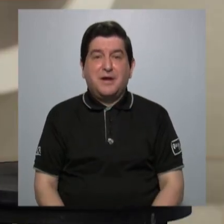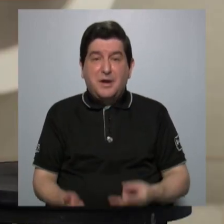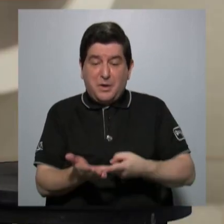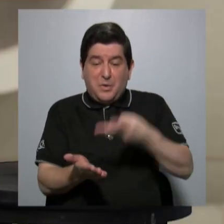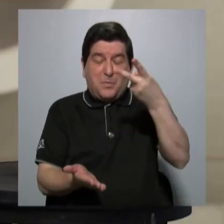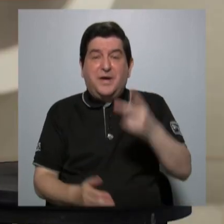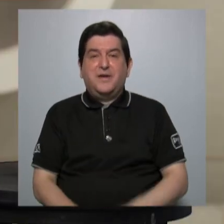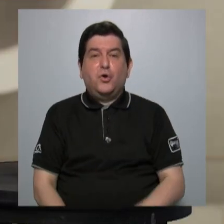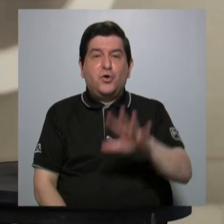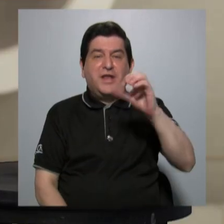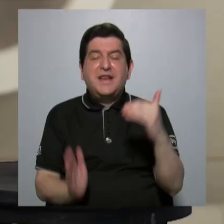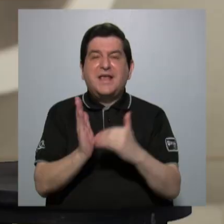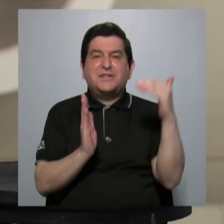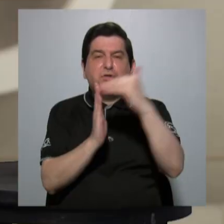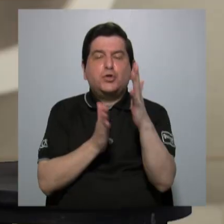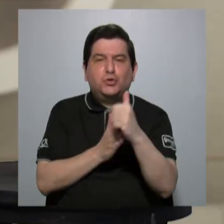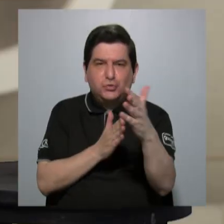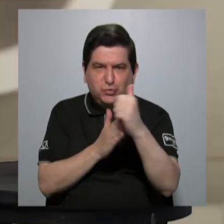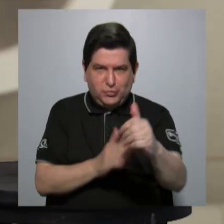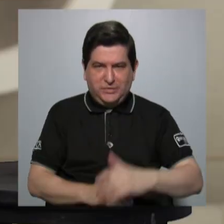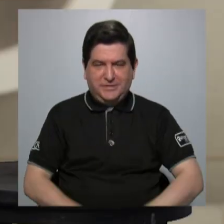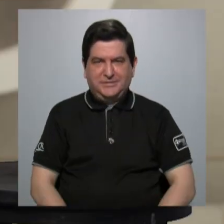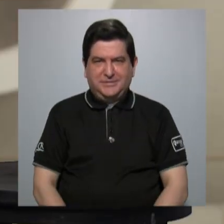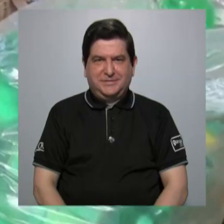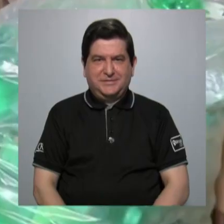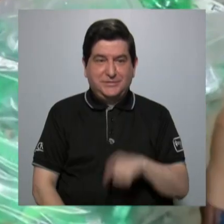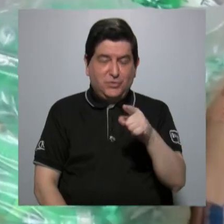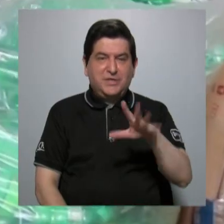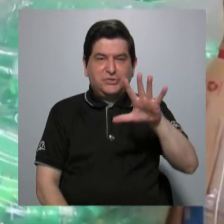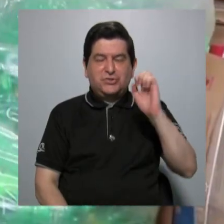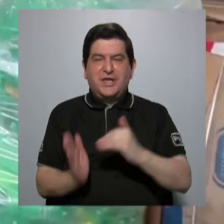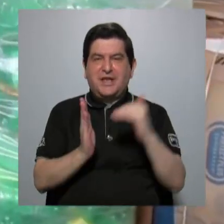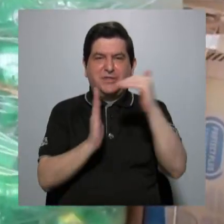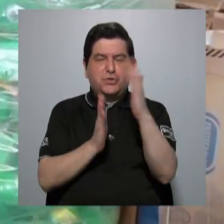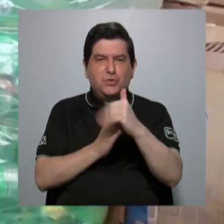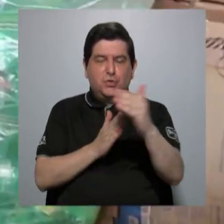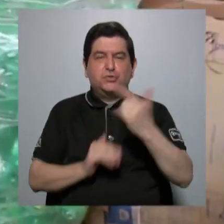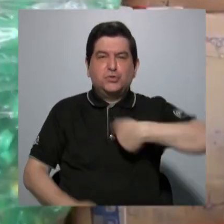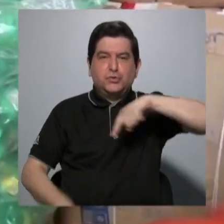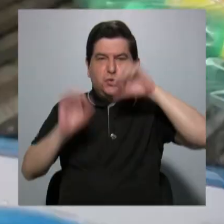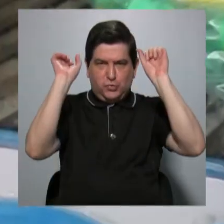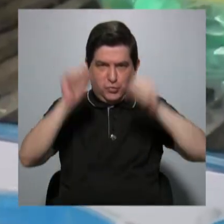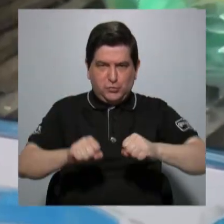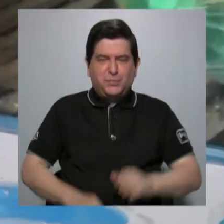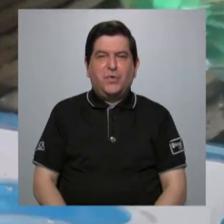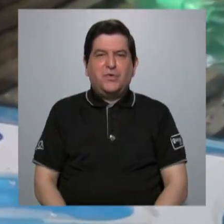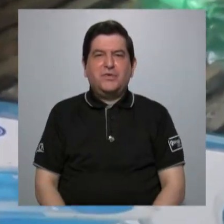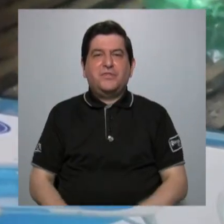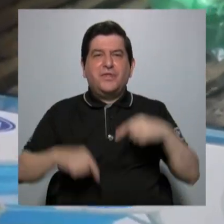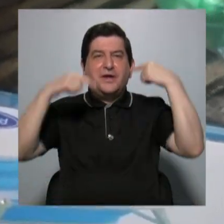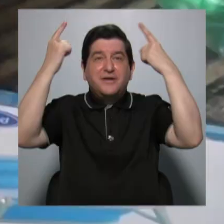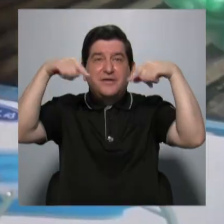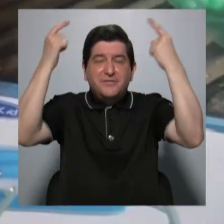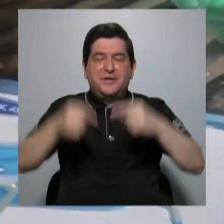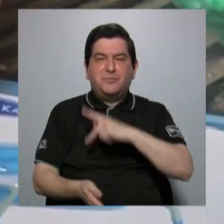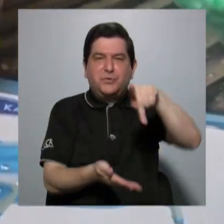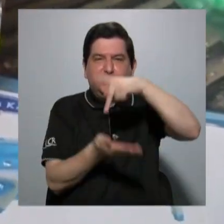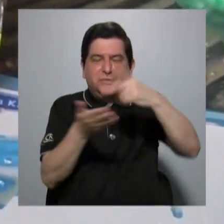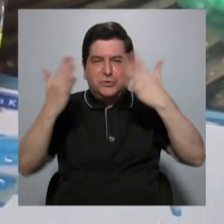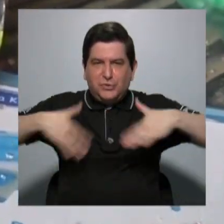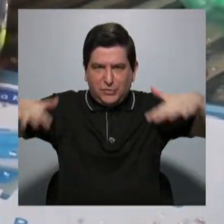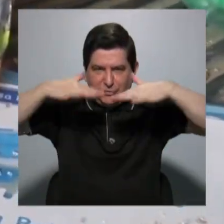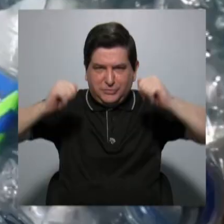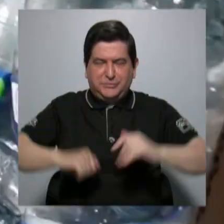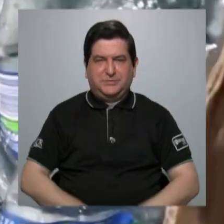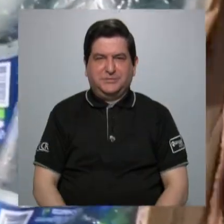es de $500 millones de dólares, ¿verdad? Con esos $500 millones de dólares nosotros podemos hacer los famosos parques ambientales